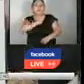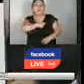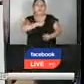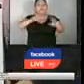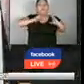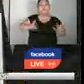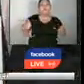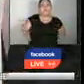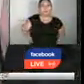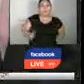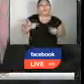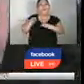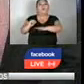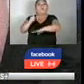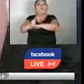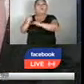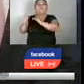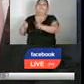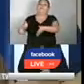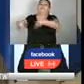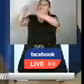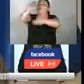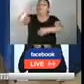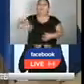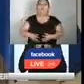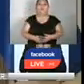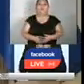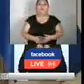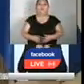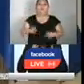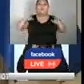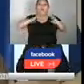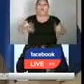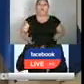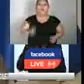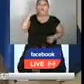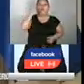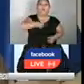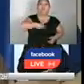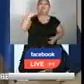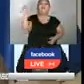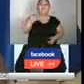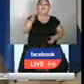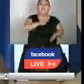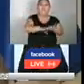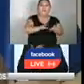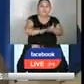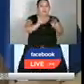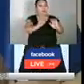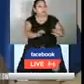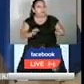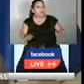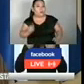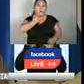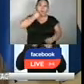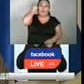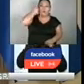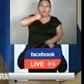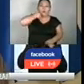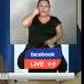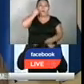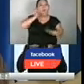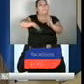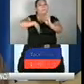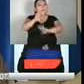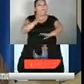la creación del Instituto Crecer Juntos. Será obligación del Estado invertir en primera infancia, niñez y adolescencia, incrementando